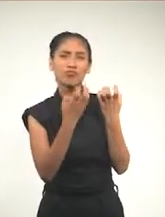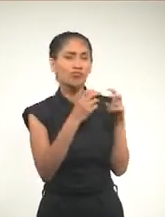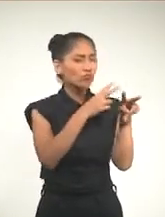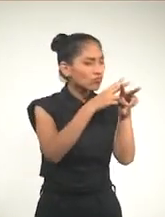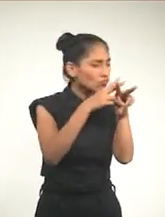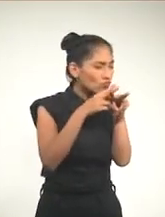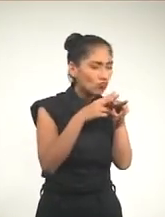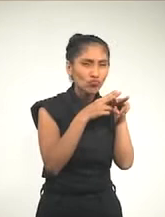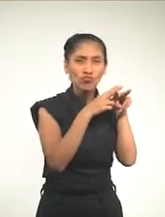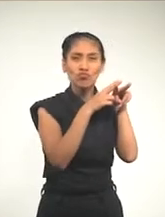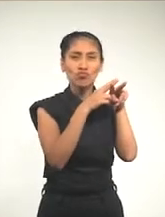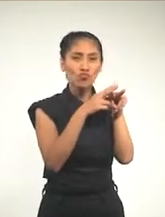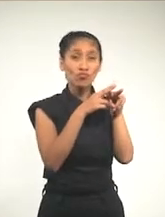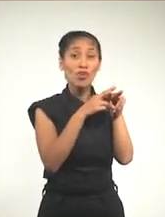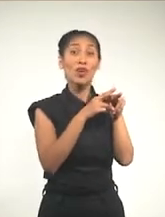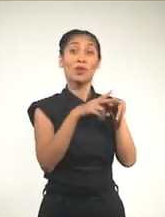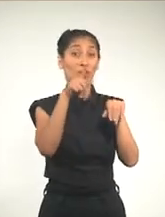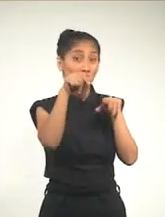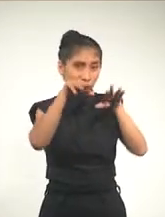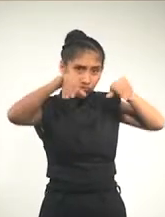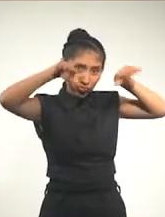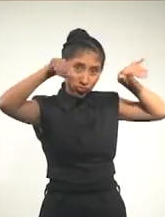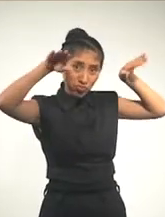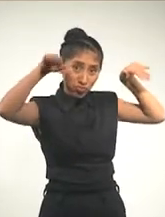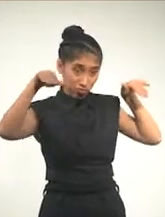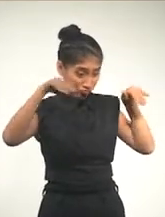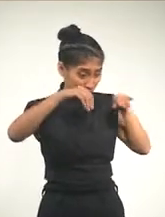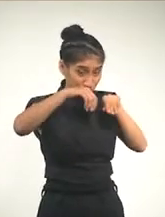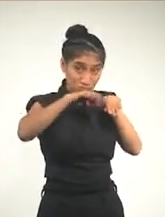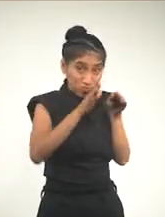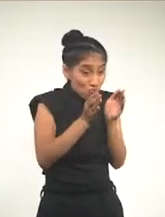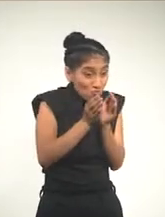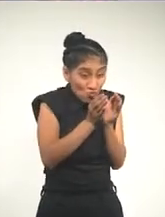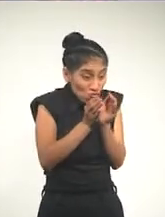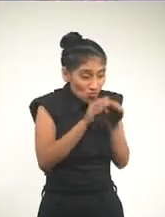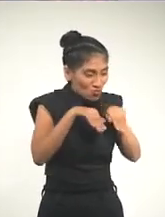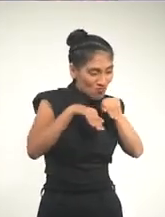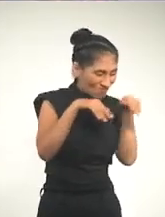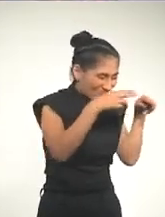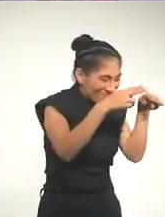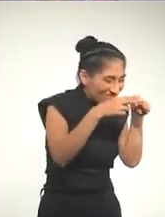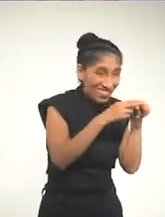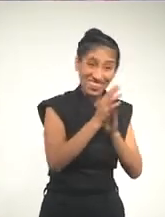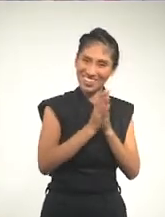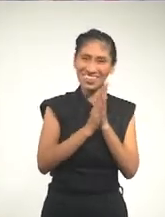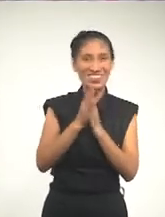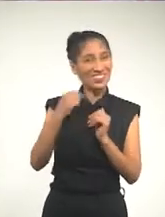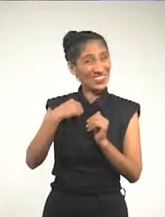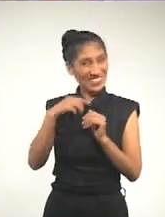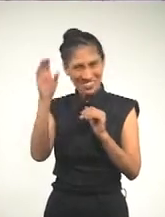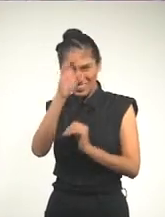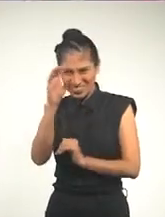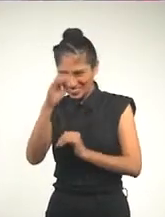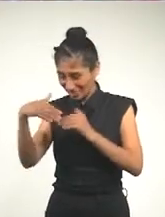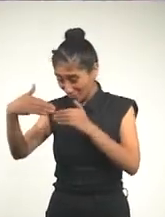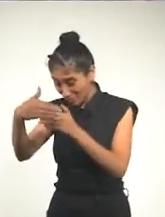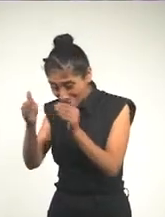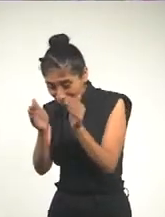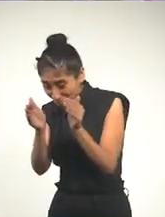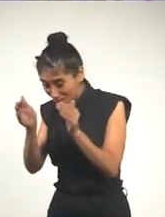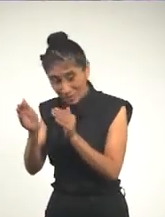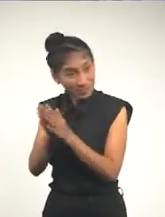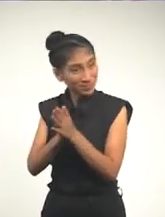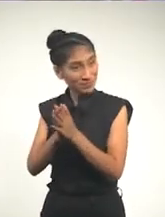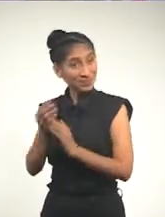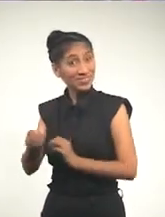Quiere cuidar muy bien al pichoncito de su amiga la paloma mientras ella se va de viaje unos días. Oh, justo estaba buscando unas madejitas de lana entre